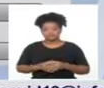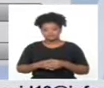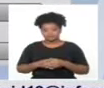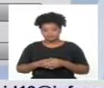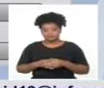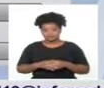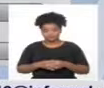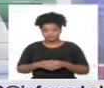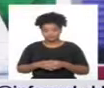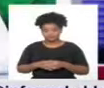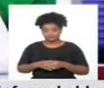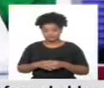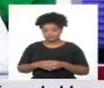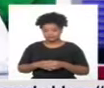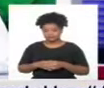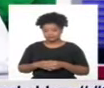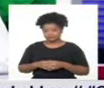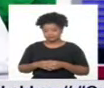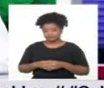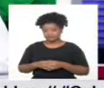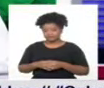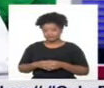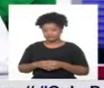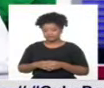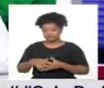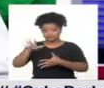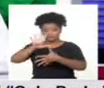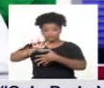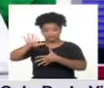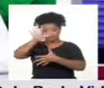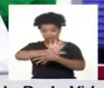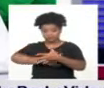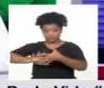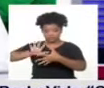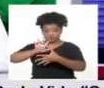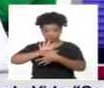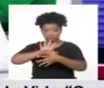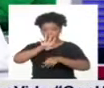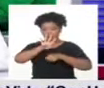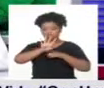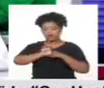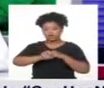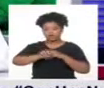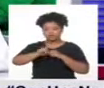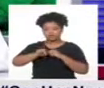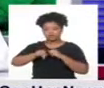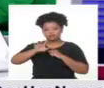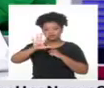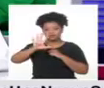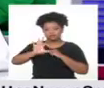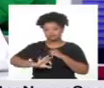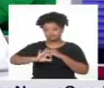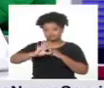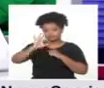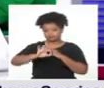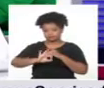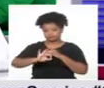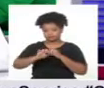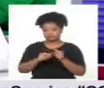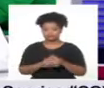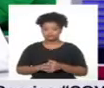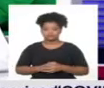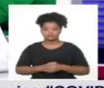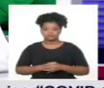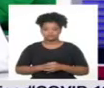pero que es elevada. Las Américas, con el 40,5% de todos los casos del mundo,